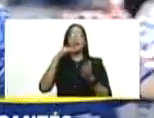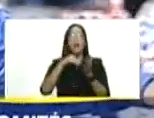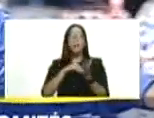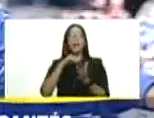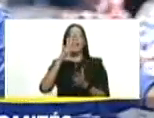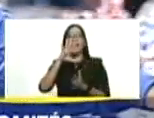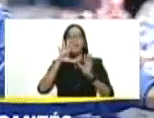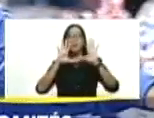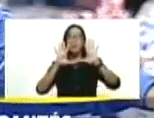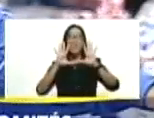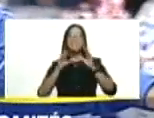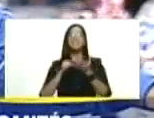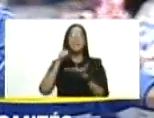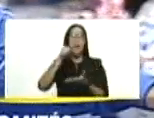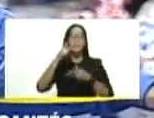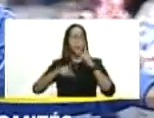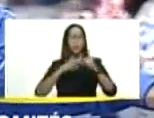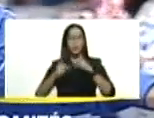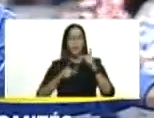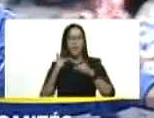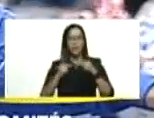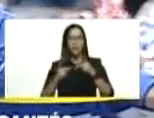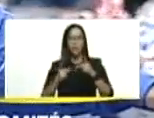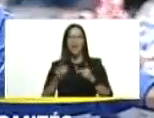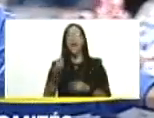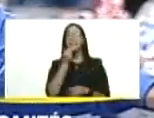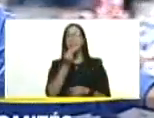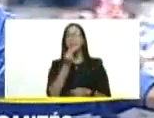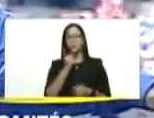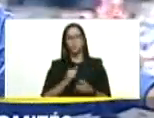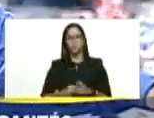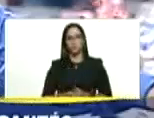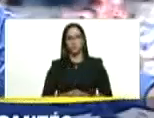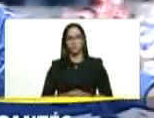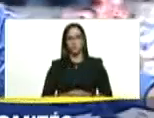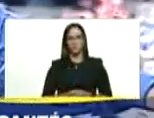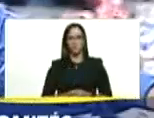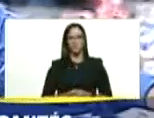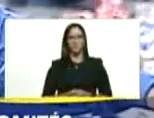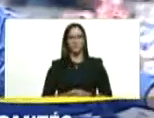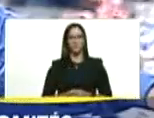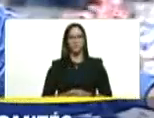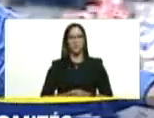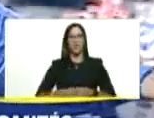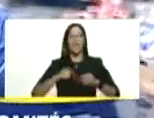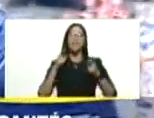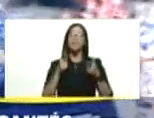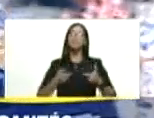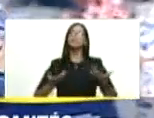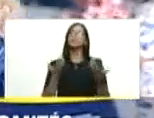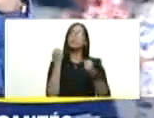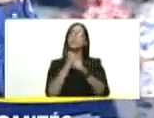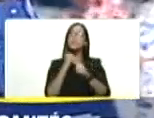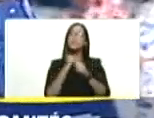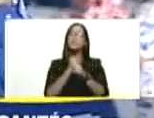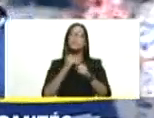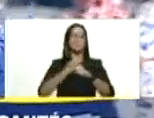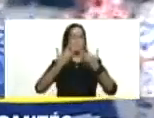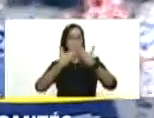45.510 CLAP produciendo alimentos en sus emprendimientos, en